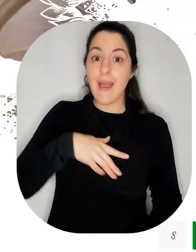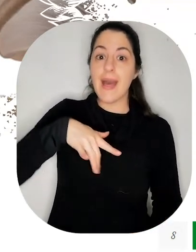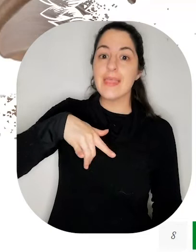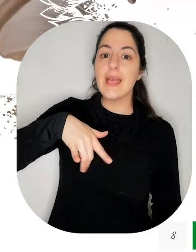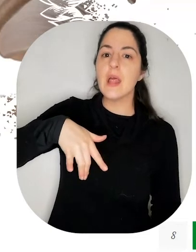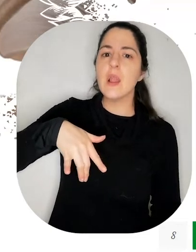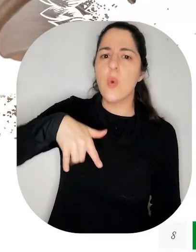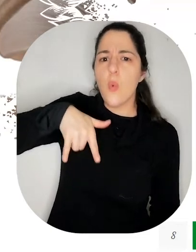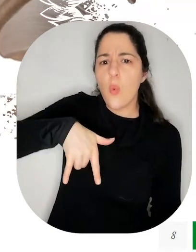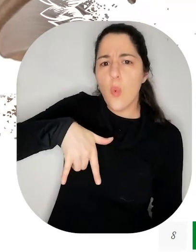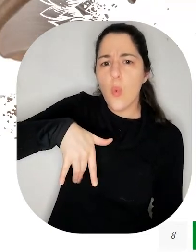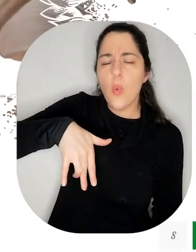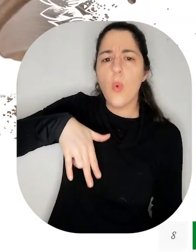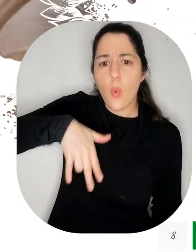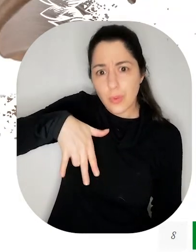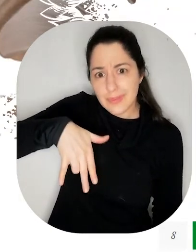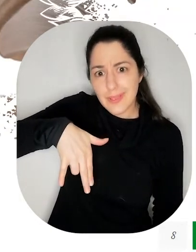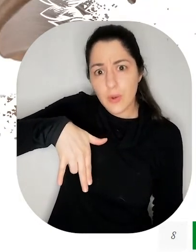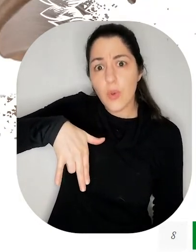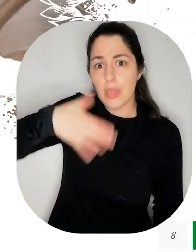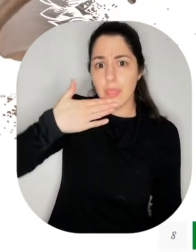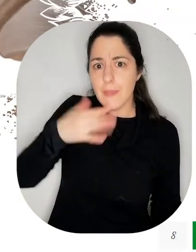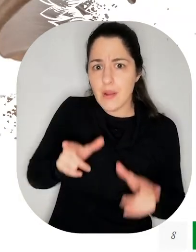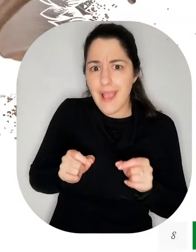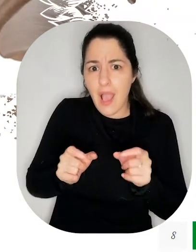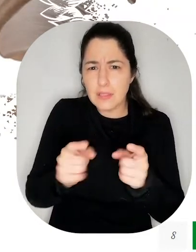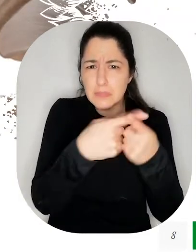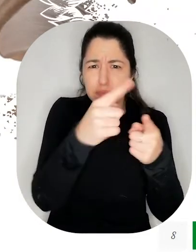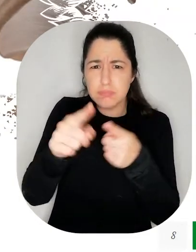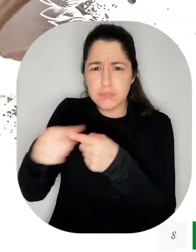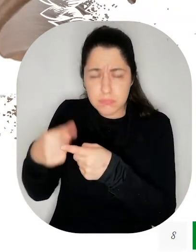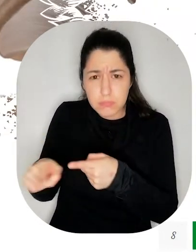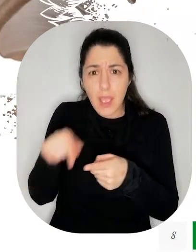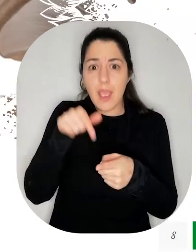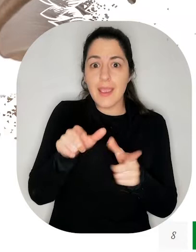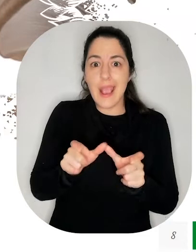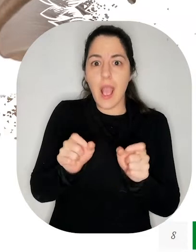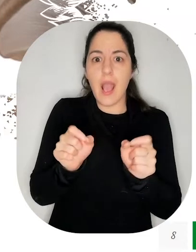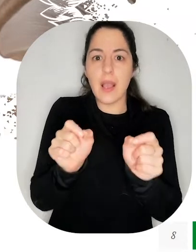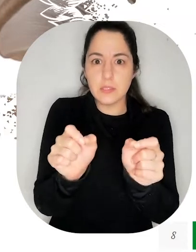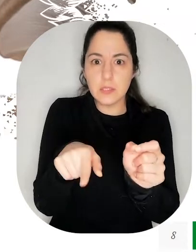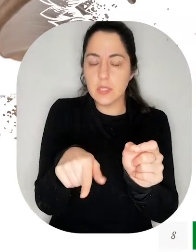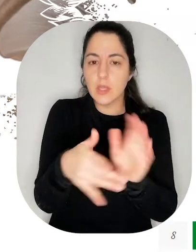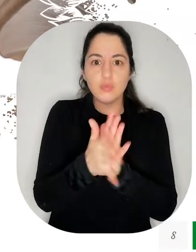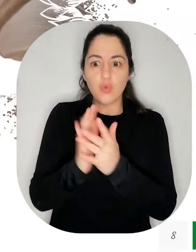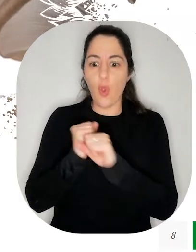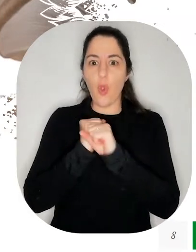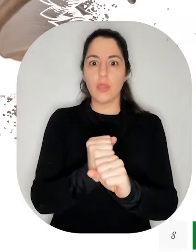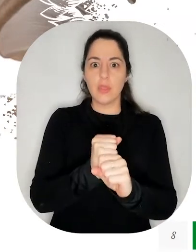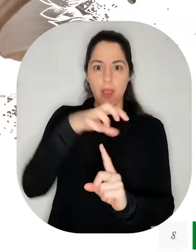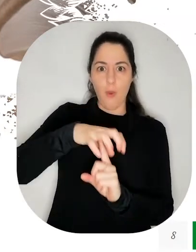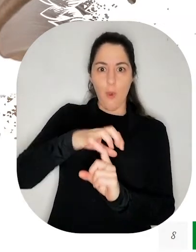mama, de cuello uterino, de colon, gástrico, sarcoma, leucemia, o sea, en un montón de cánceres se le ha visto una propiedad